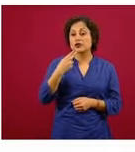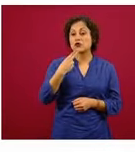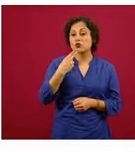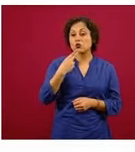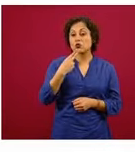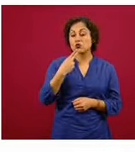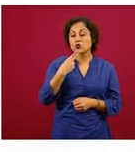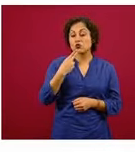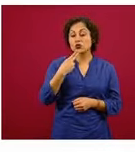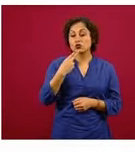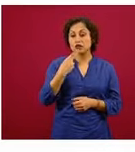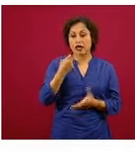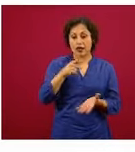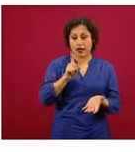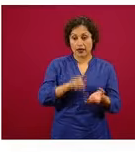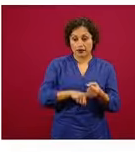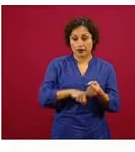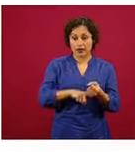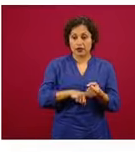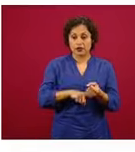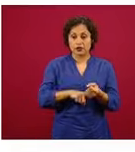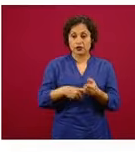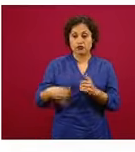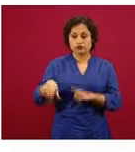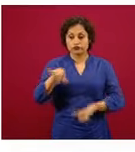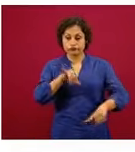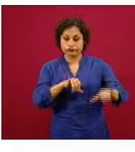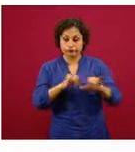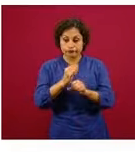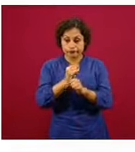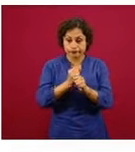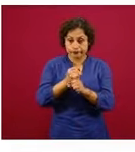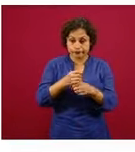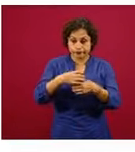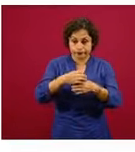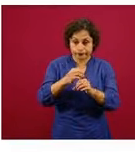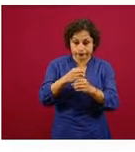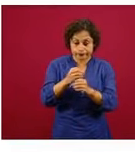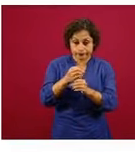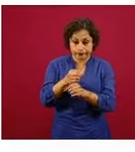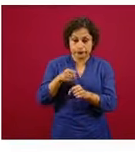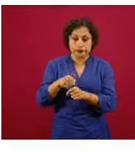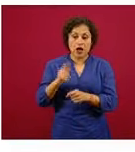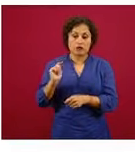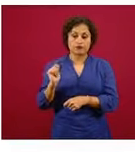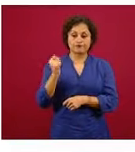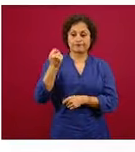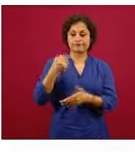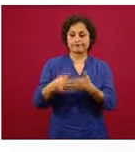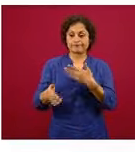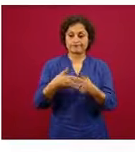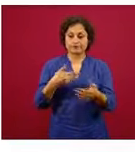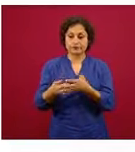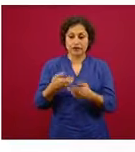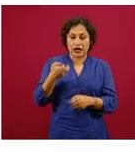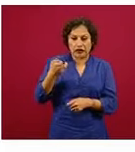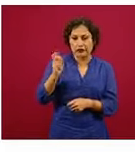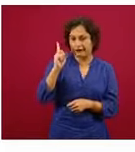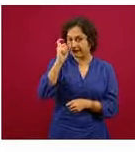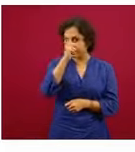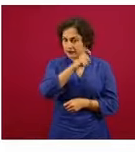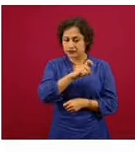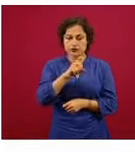en proteínas que se tienen que prefabricar. Con la biotecnología ahora no es tan complicado, pero